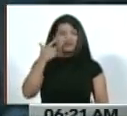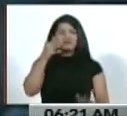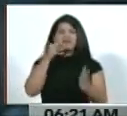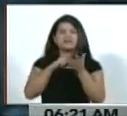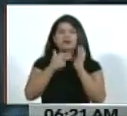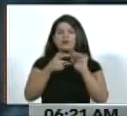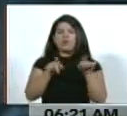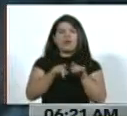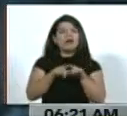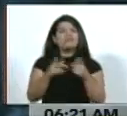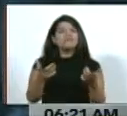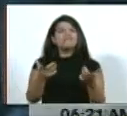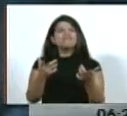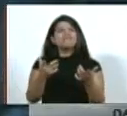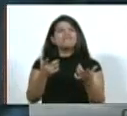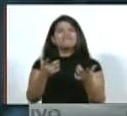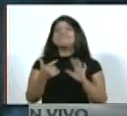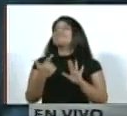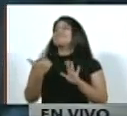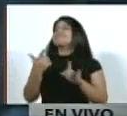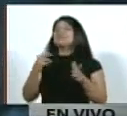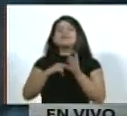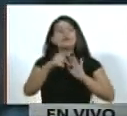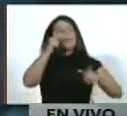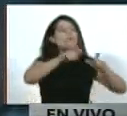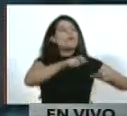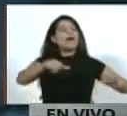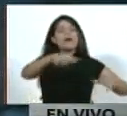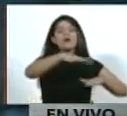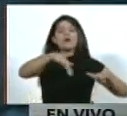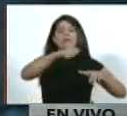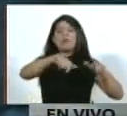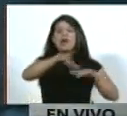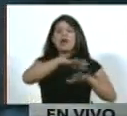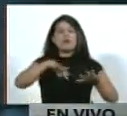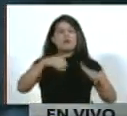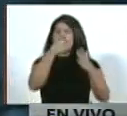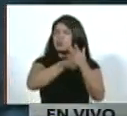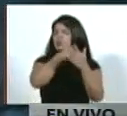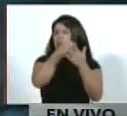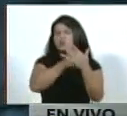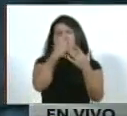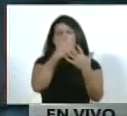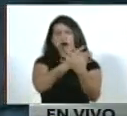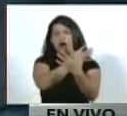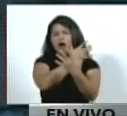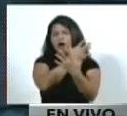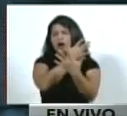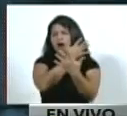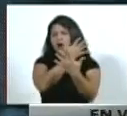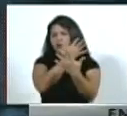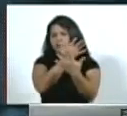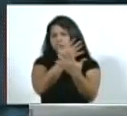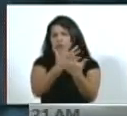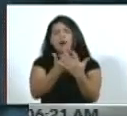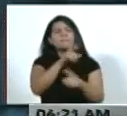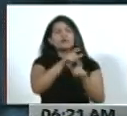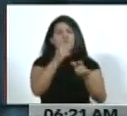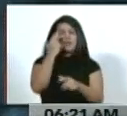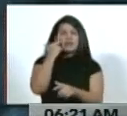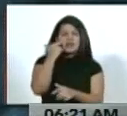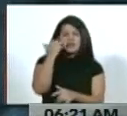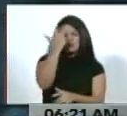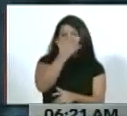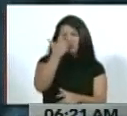el recogimiento de todas aquellas luchas de